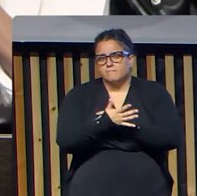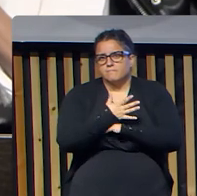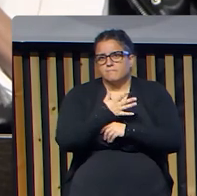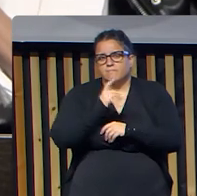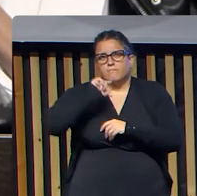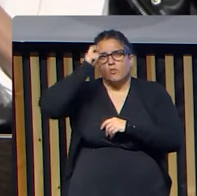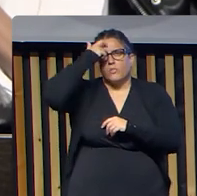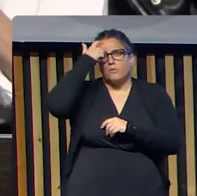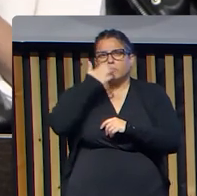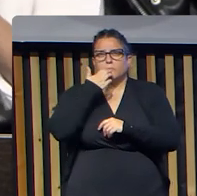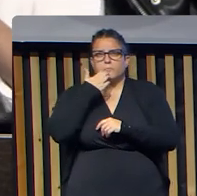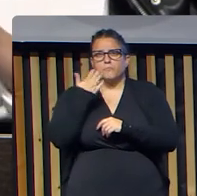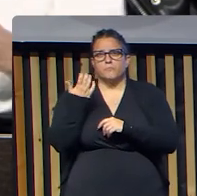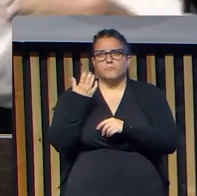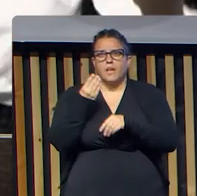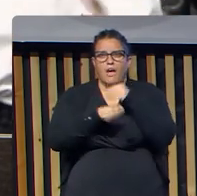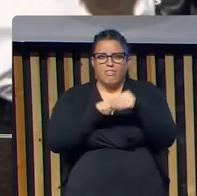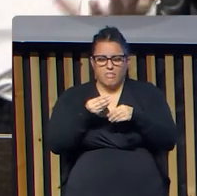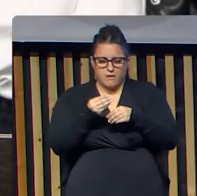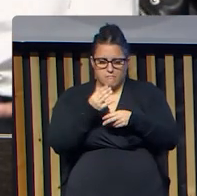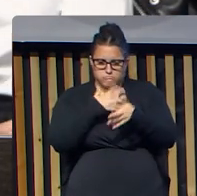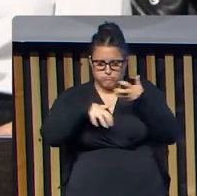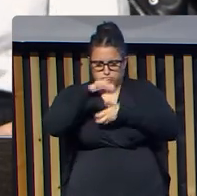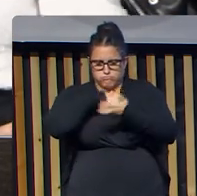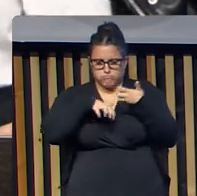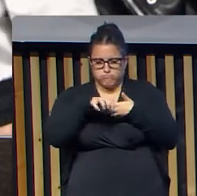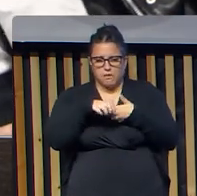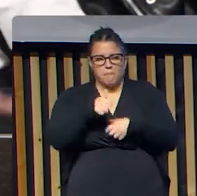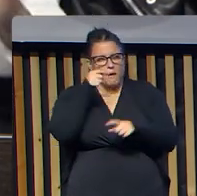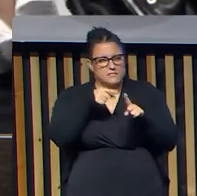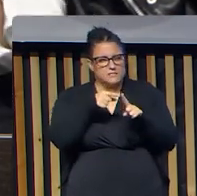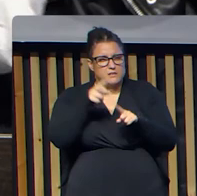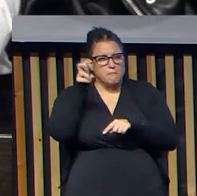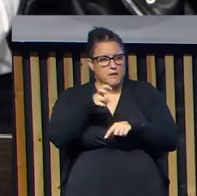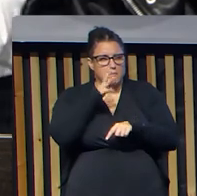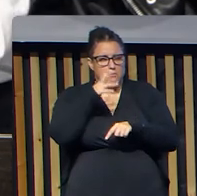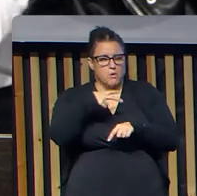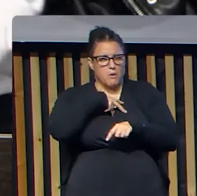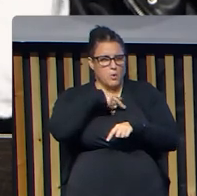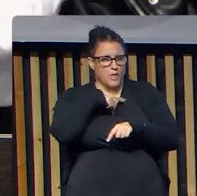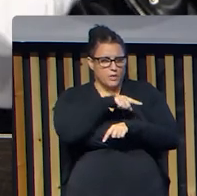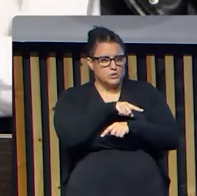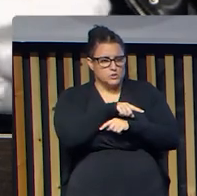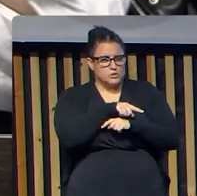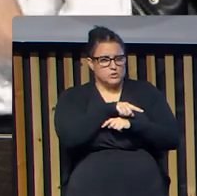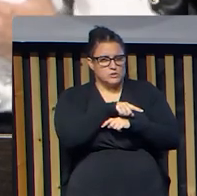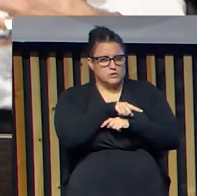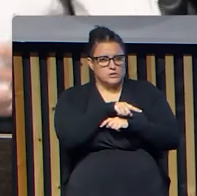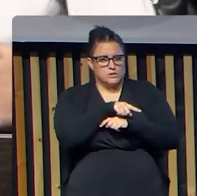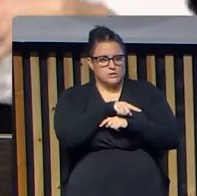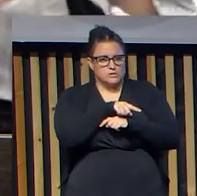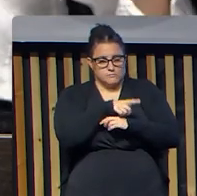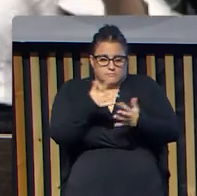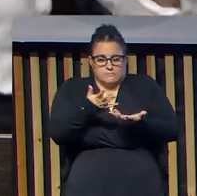hmn que en el caso de o sea por supuesto escriben rarísimo pero no no creo que sea solo